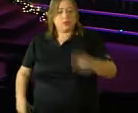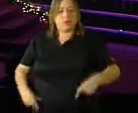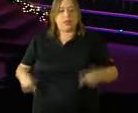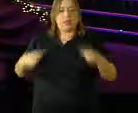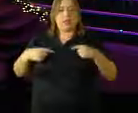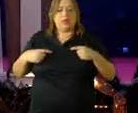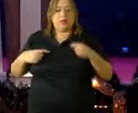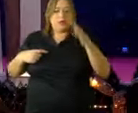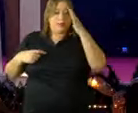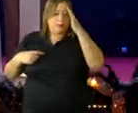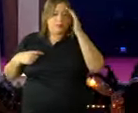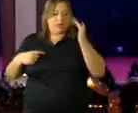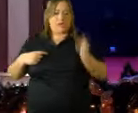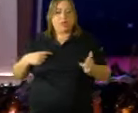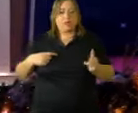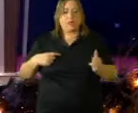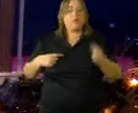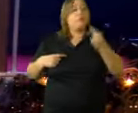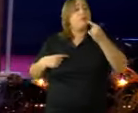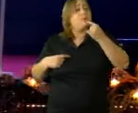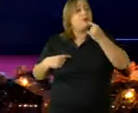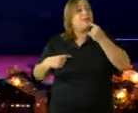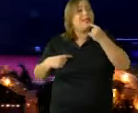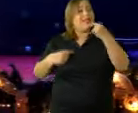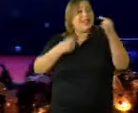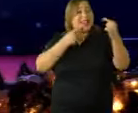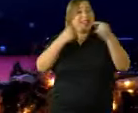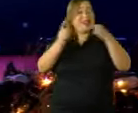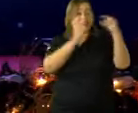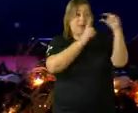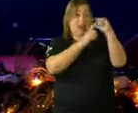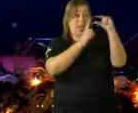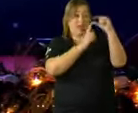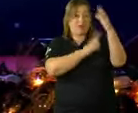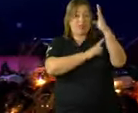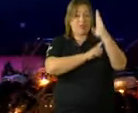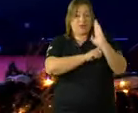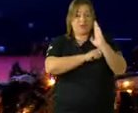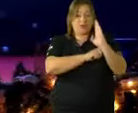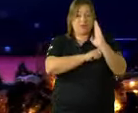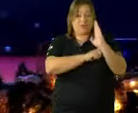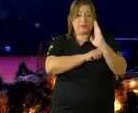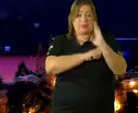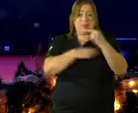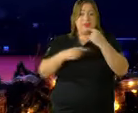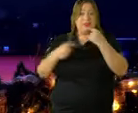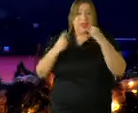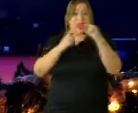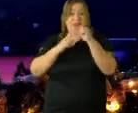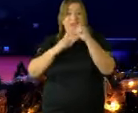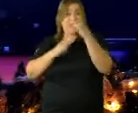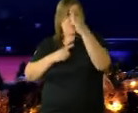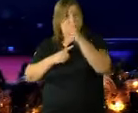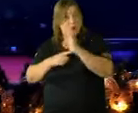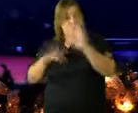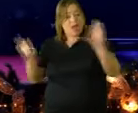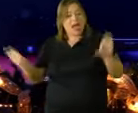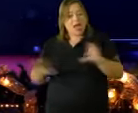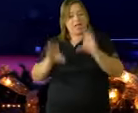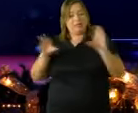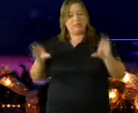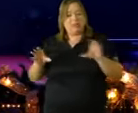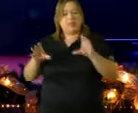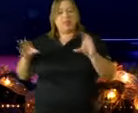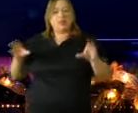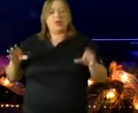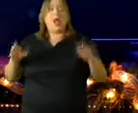tú estás ahí, tú tienes que declarar la palabra de Dios. Esa palabra que tú declaras, ¿sabe lo que hace? Que